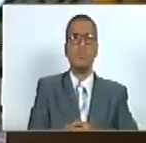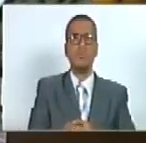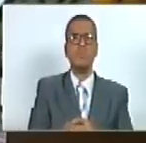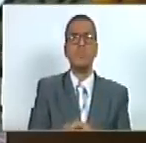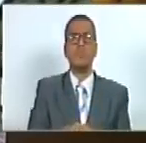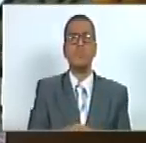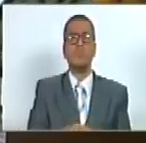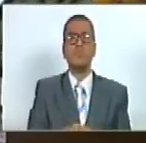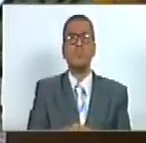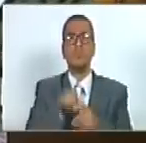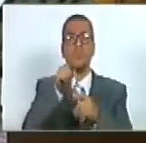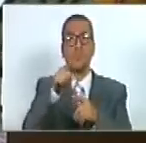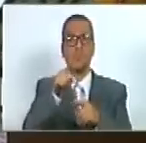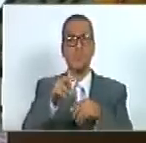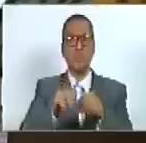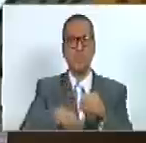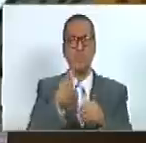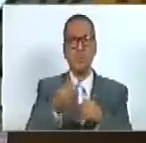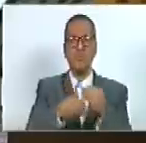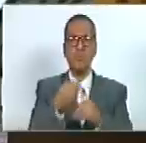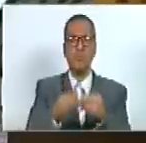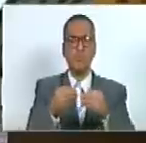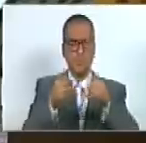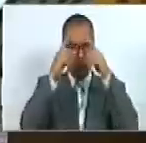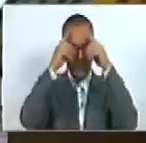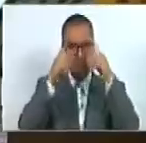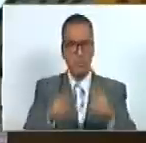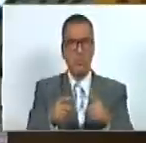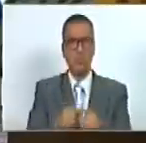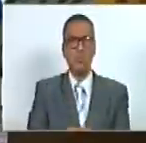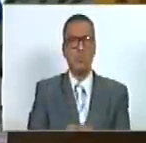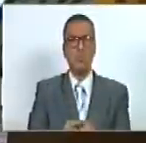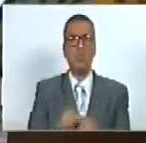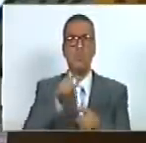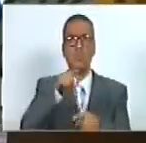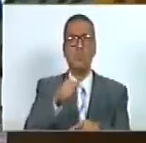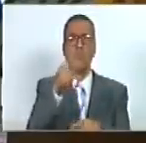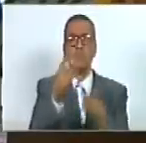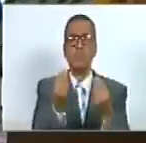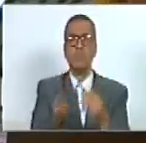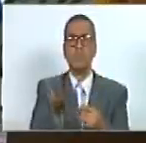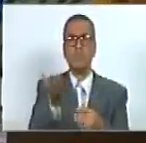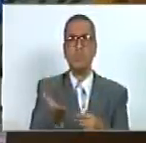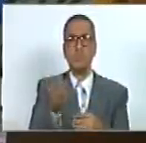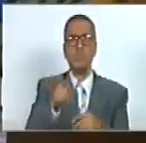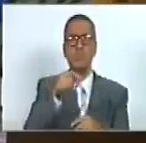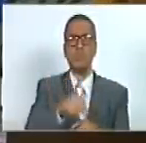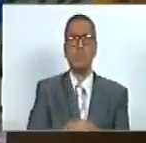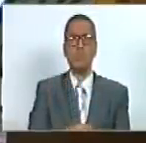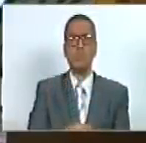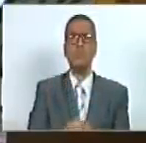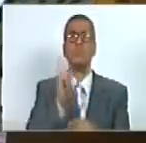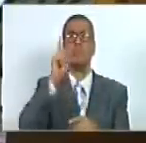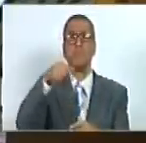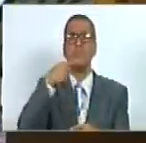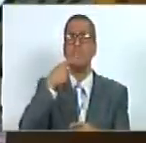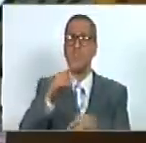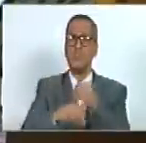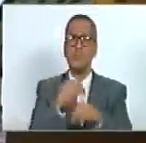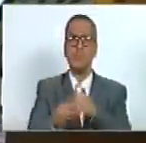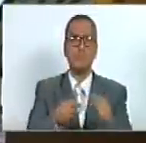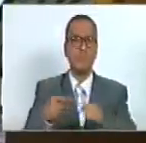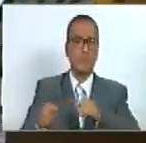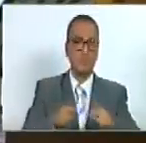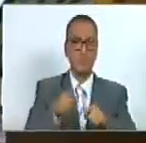tal que a través de ella se puedan tomar decisiones importantísimas para, además de actuar en el